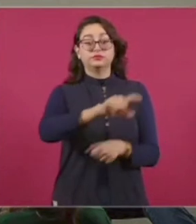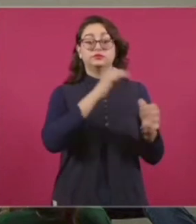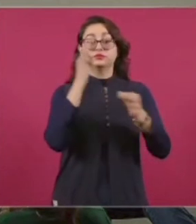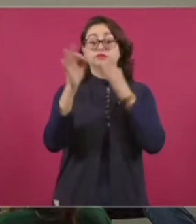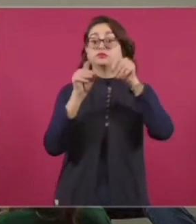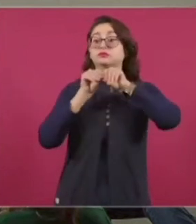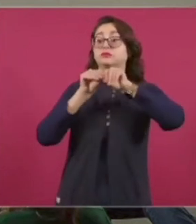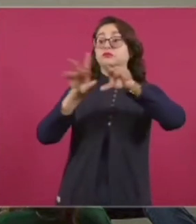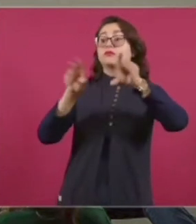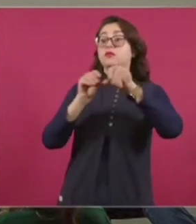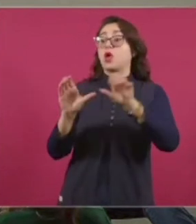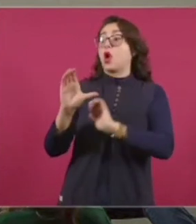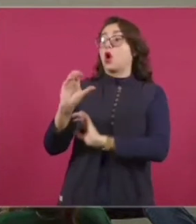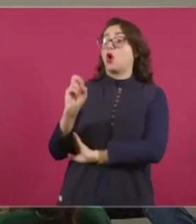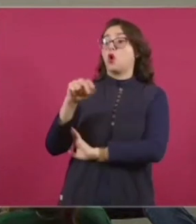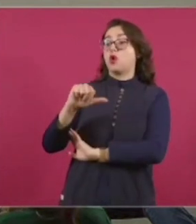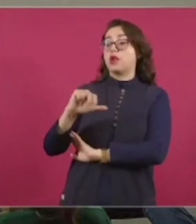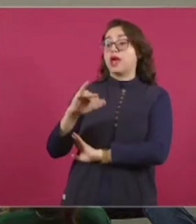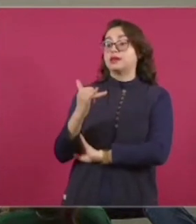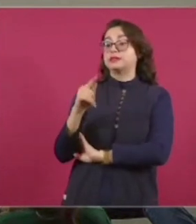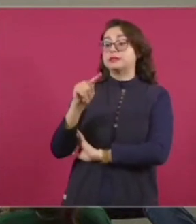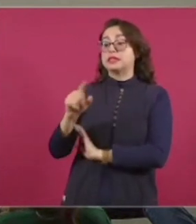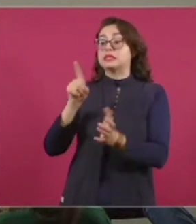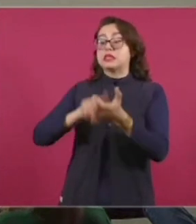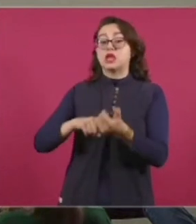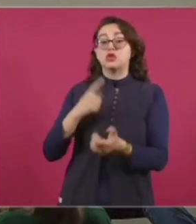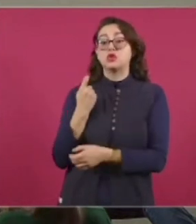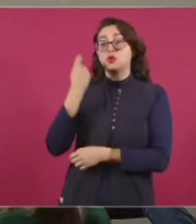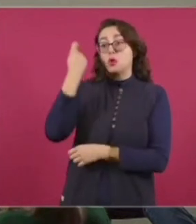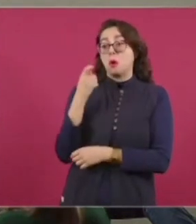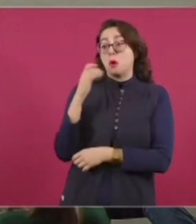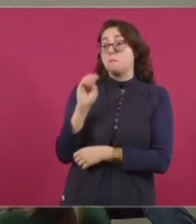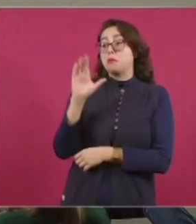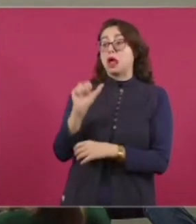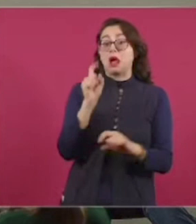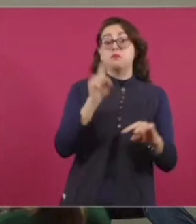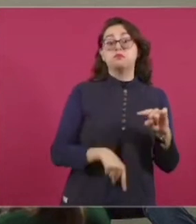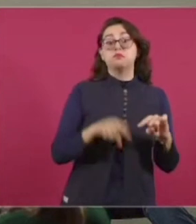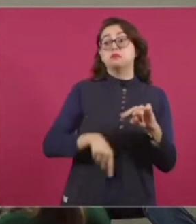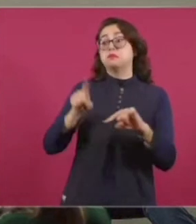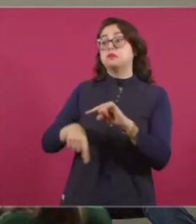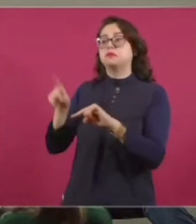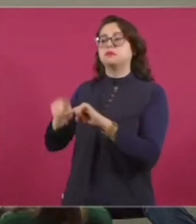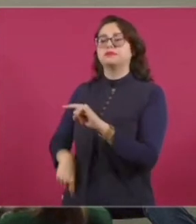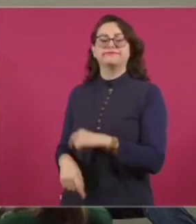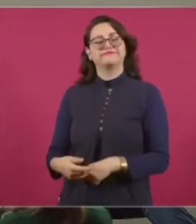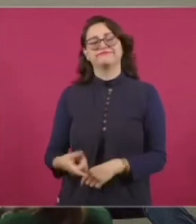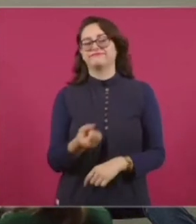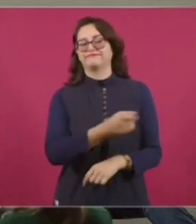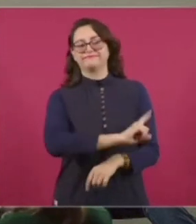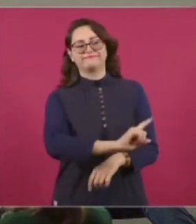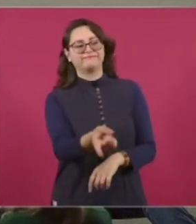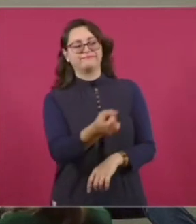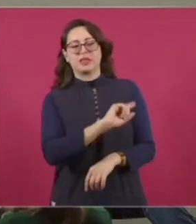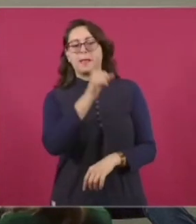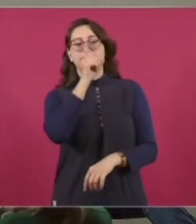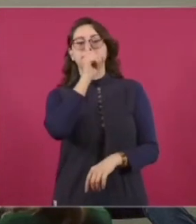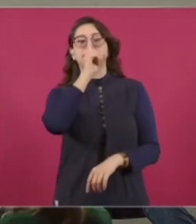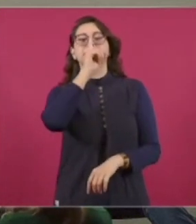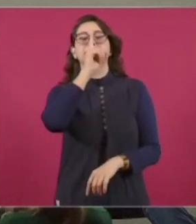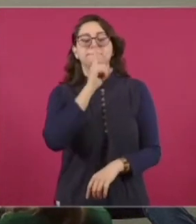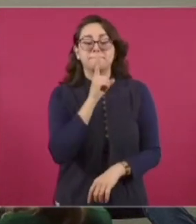de posgrado, lo cual es falso. Es más, sucede todo lo contrario. El presupuesto de CONACYT para becas de